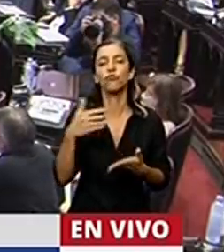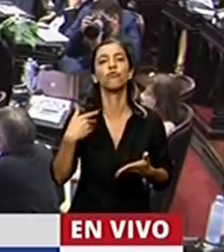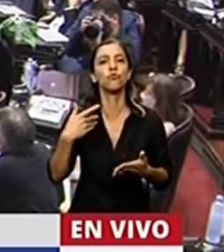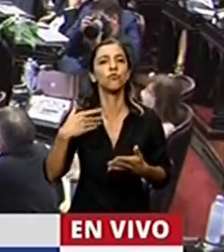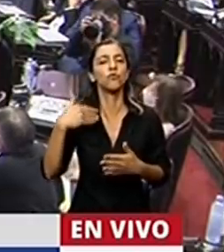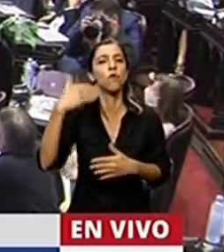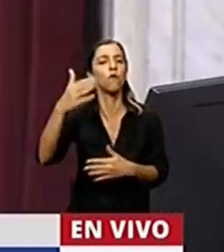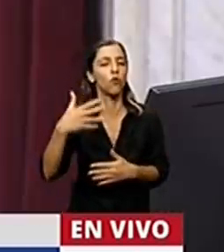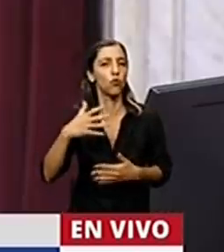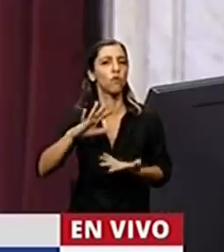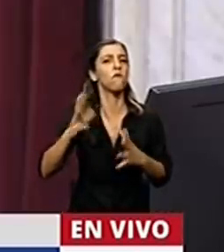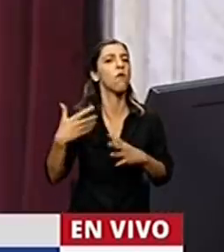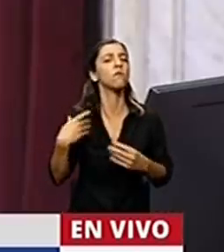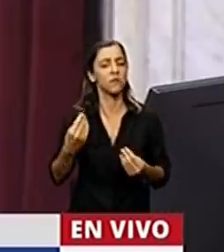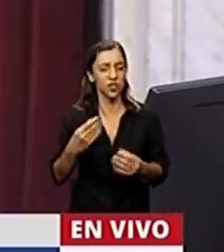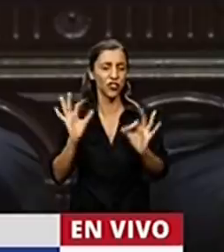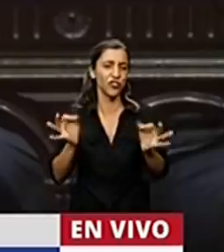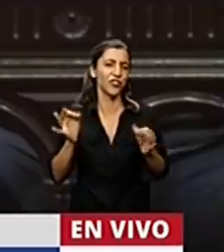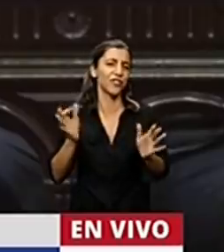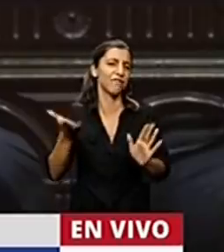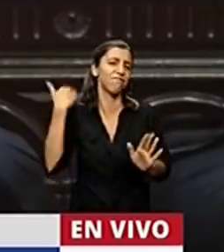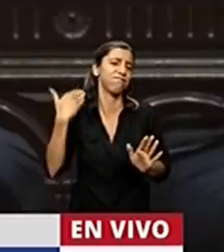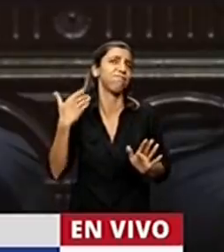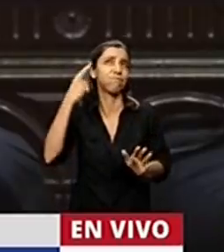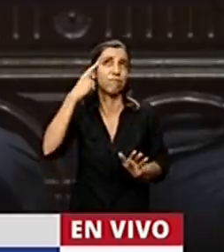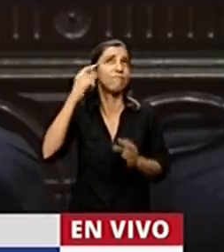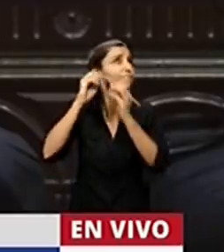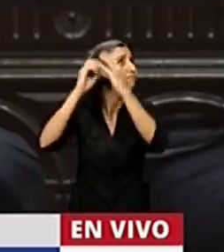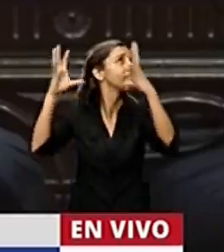de las previsibilidades, yo pensaba cómo iba a ser este debate hoy.